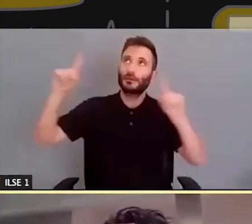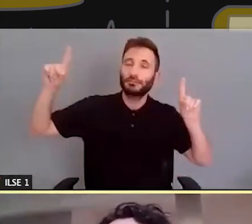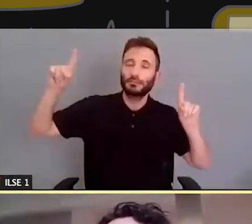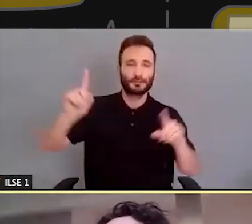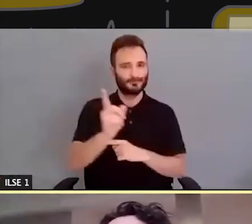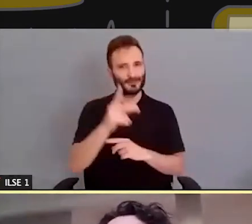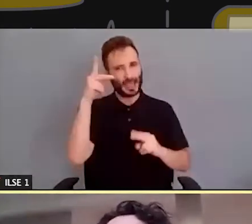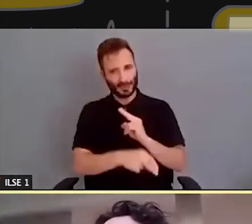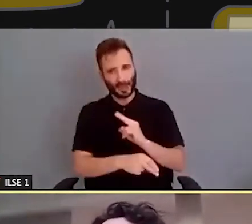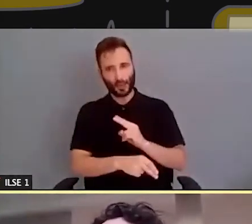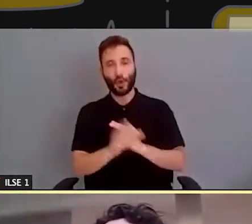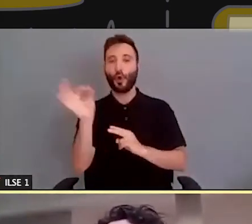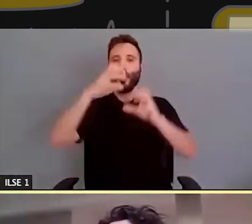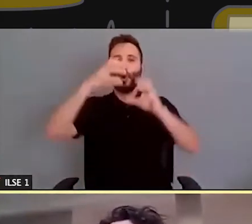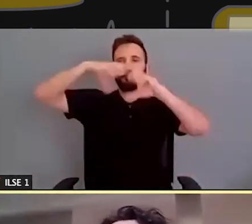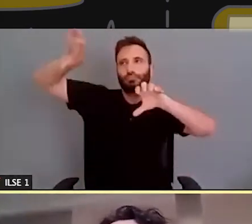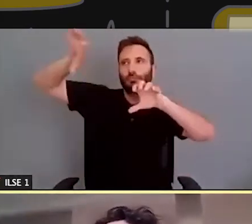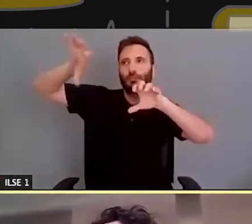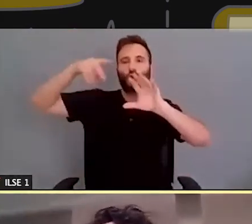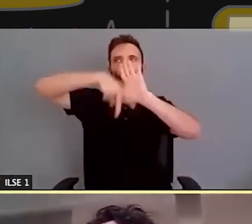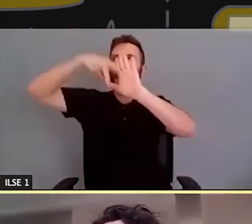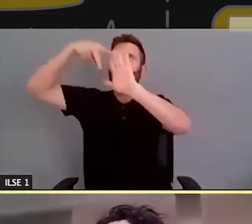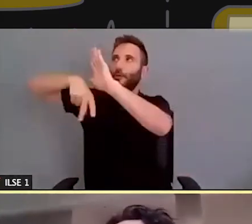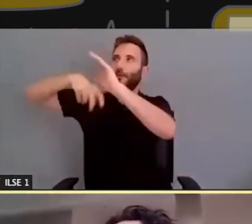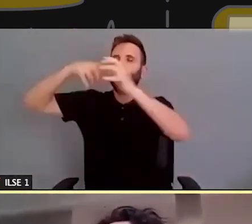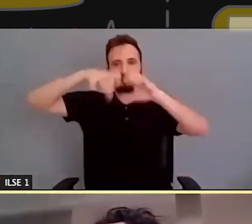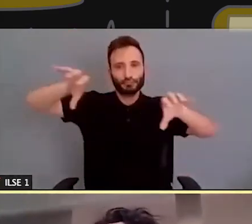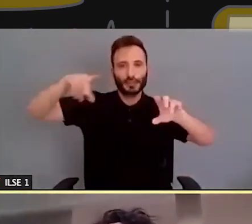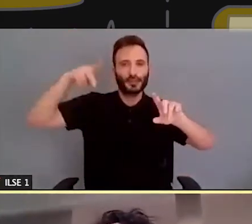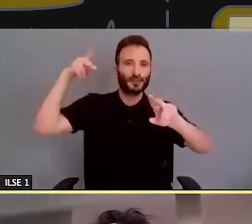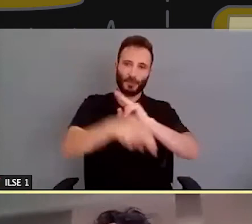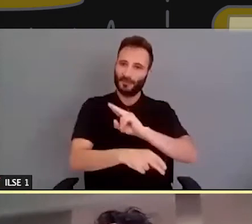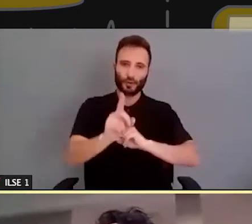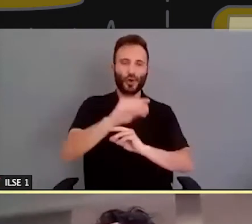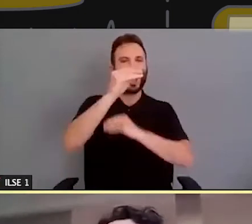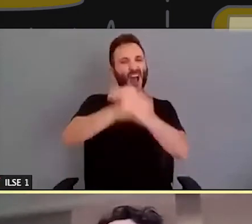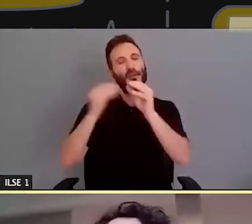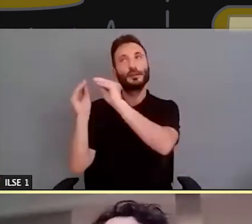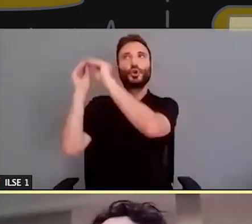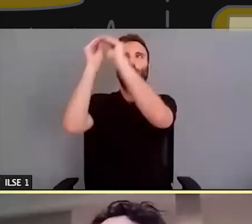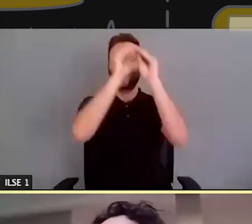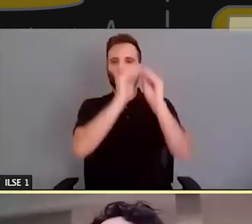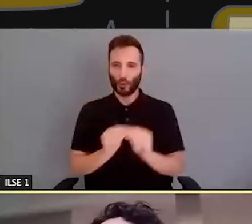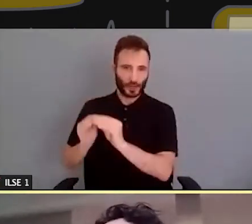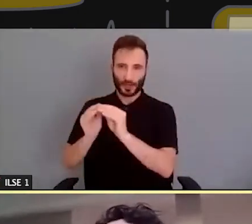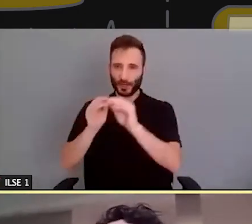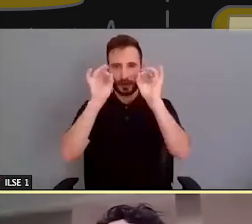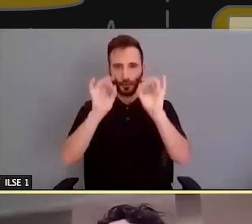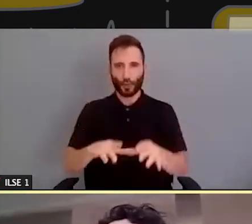esa fragmentación de referentes nacionales, sino armonizando cuando así se